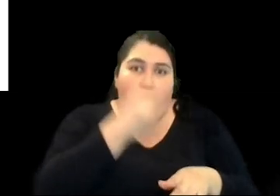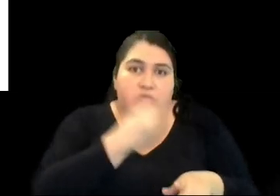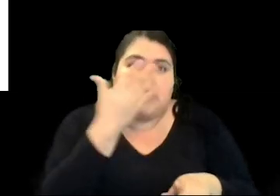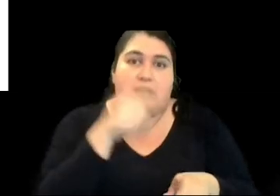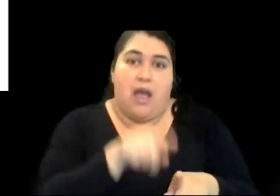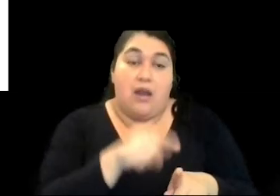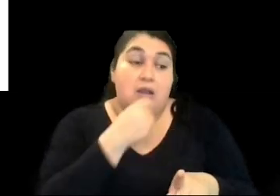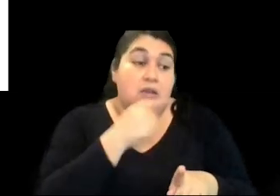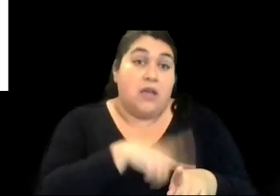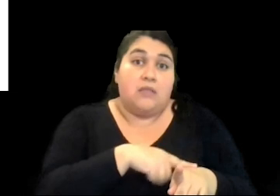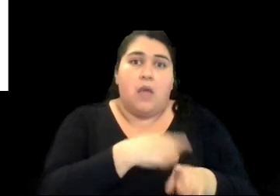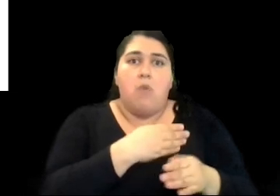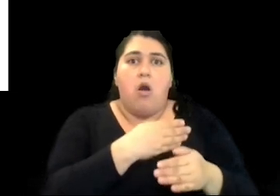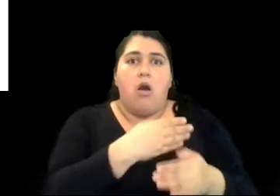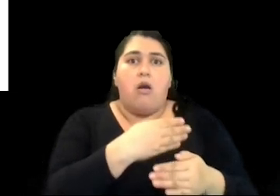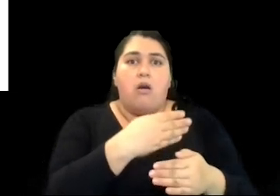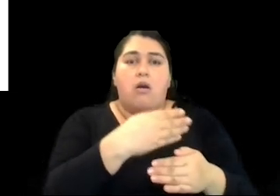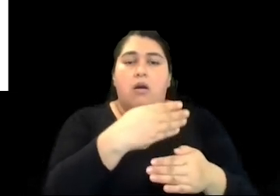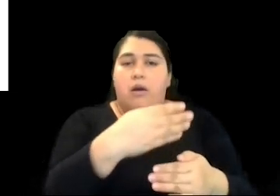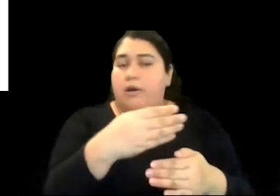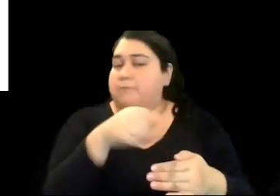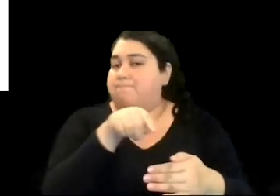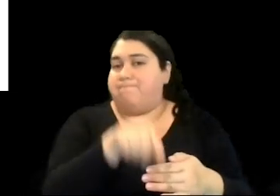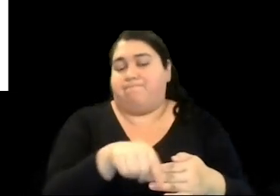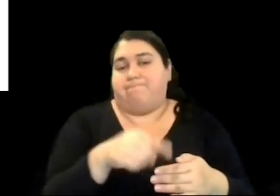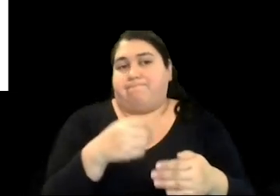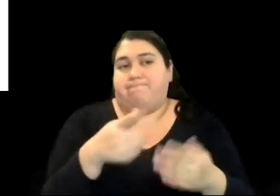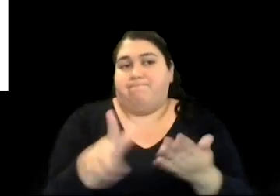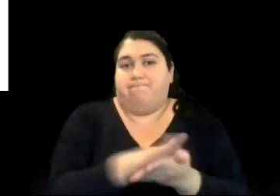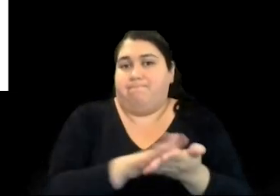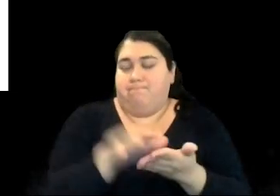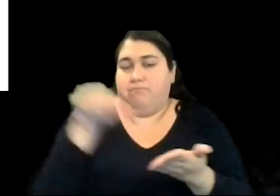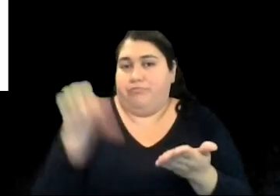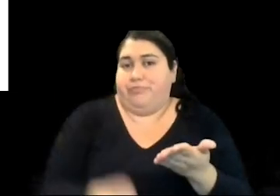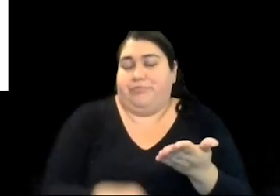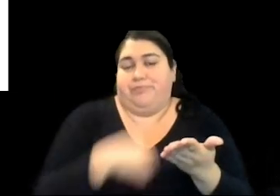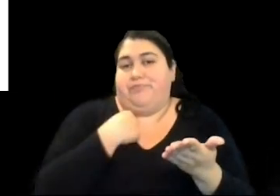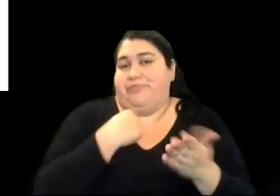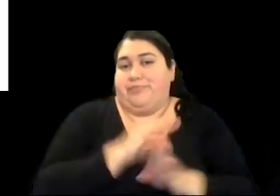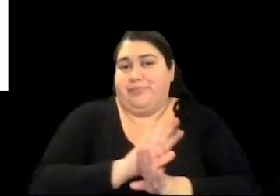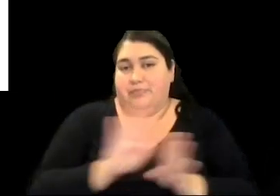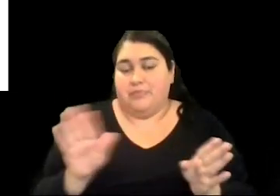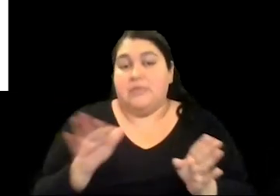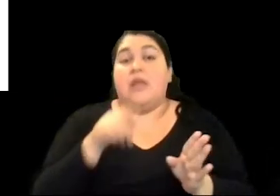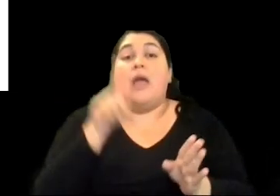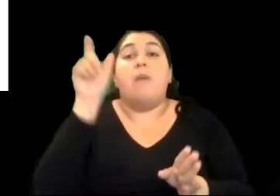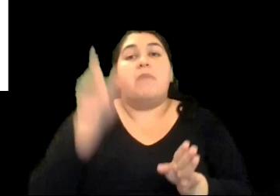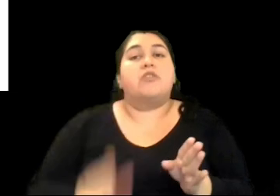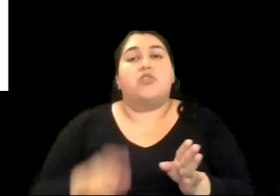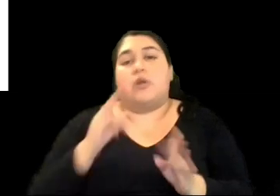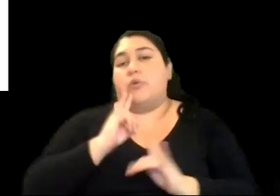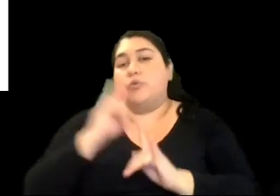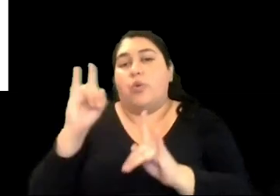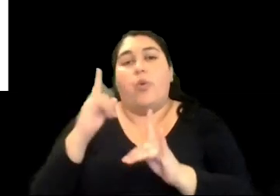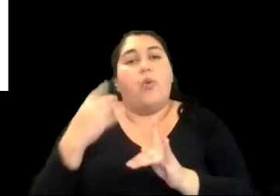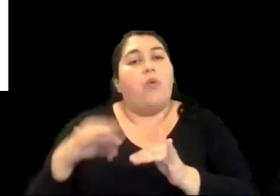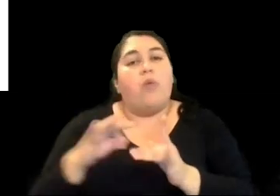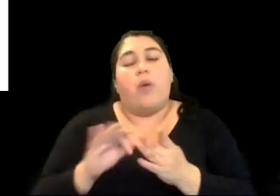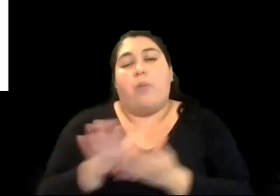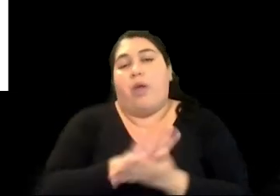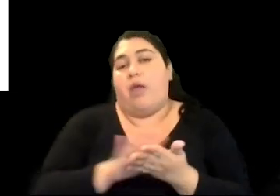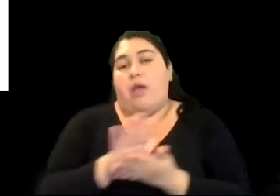tiempo logra su firmeza, ya no podría ser susceptible de ser condonada, sino que el contribuyente tendría que regularizarla en el marco de la moratoria.